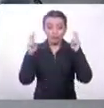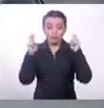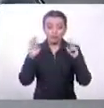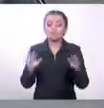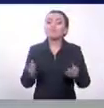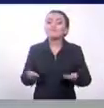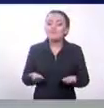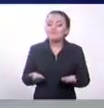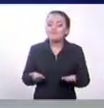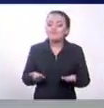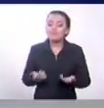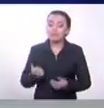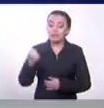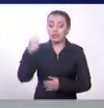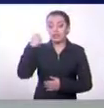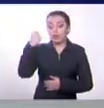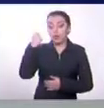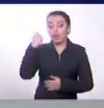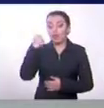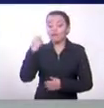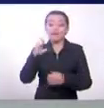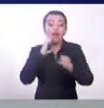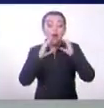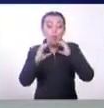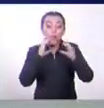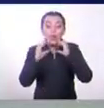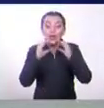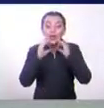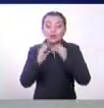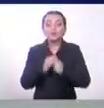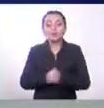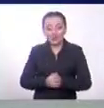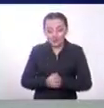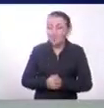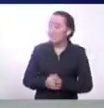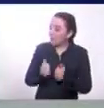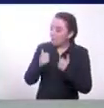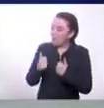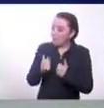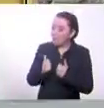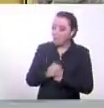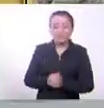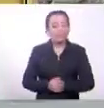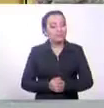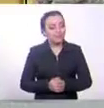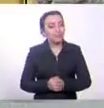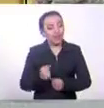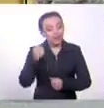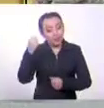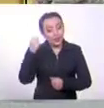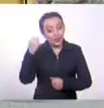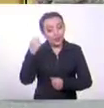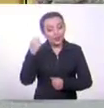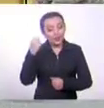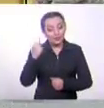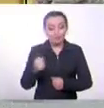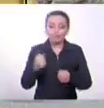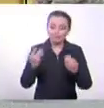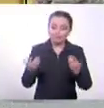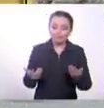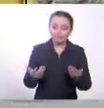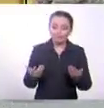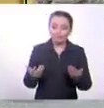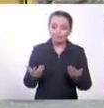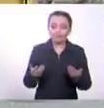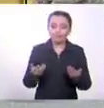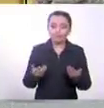es la importancia de la comunicación. Muy bien. Saber comunicarnos es importante, sobre todo las diversas maneras en las